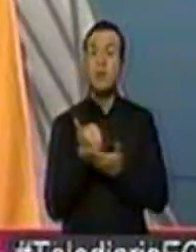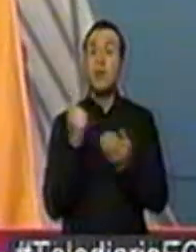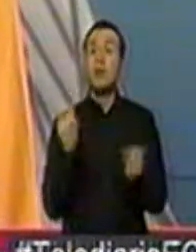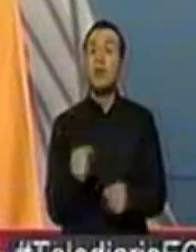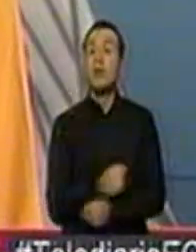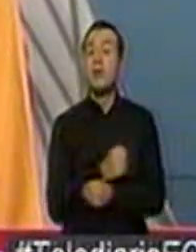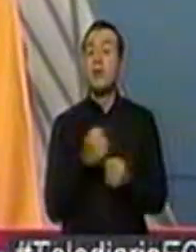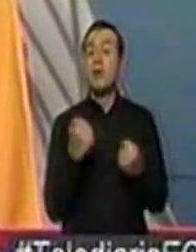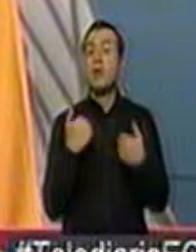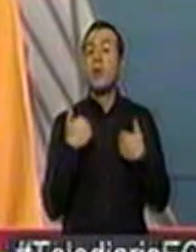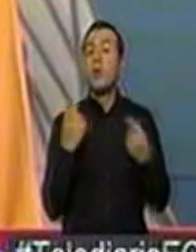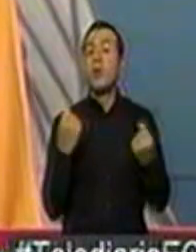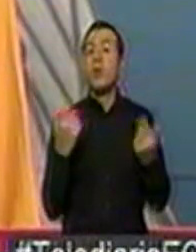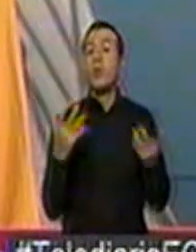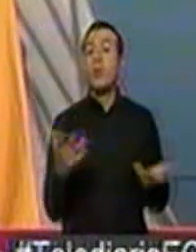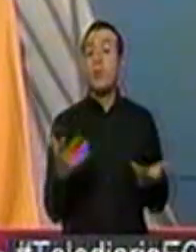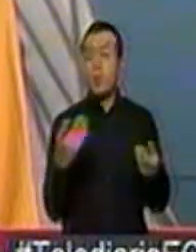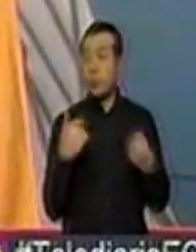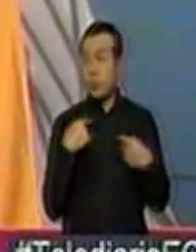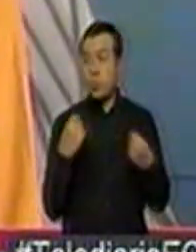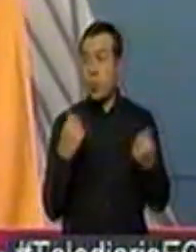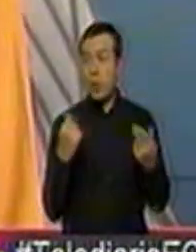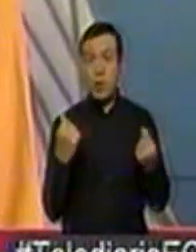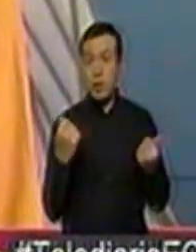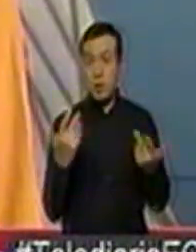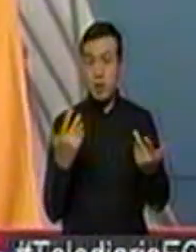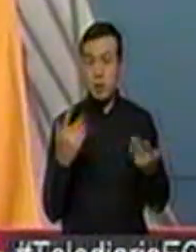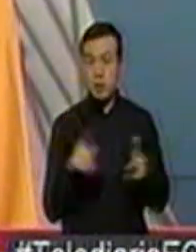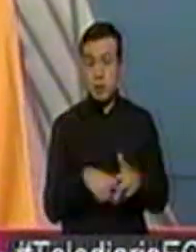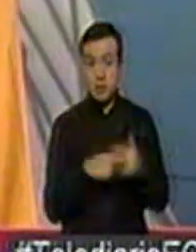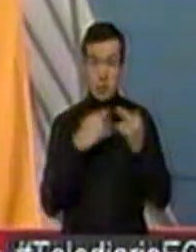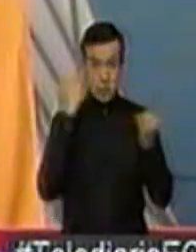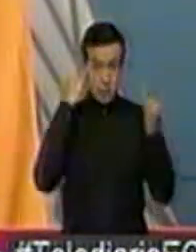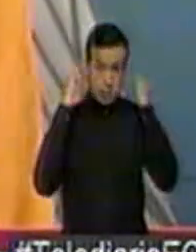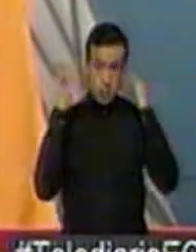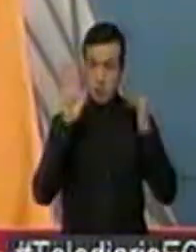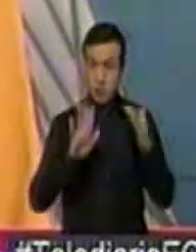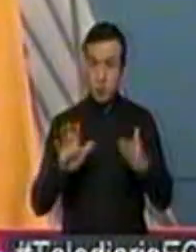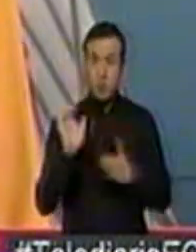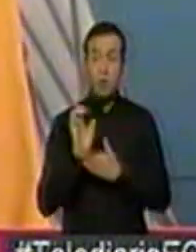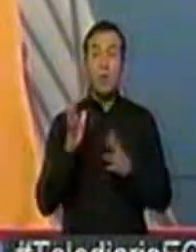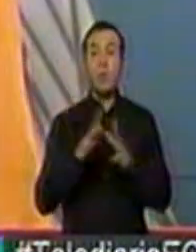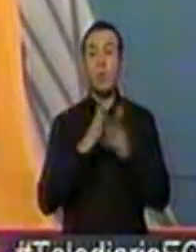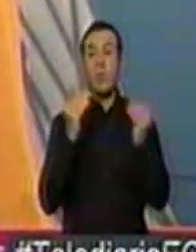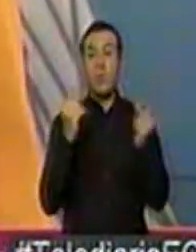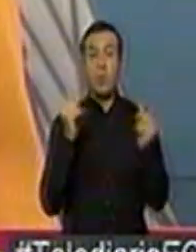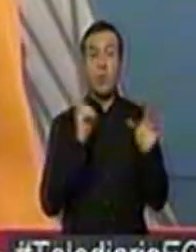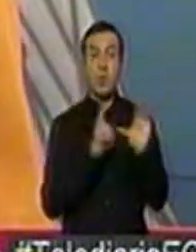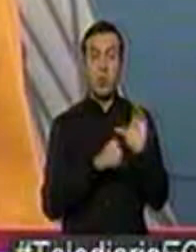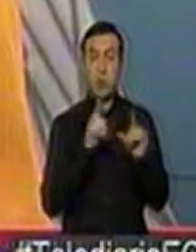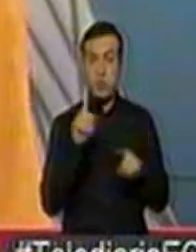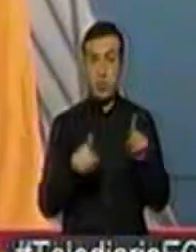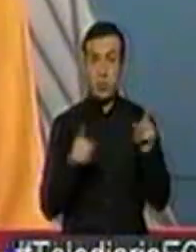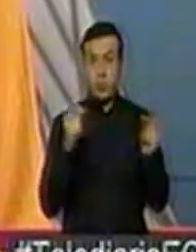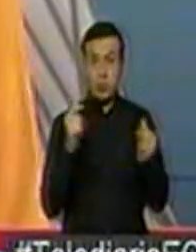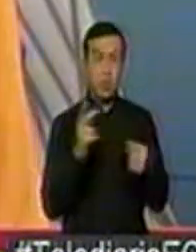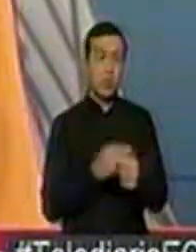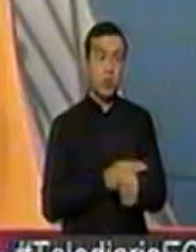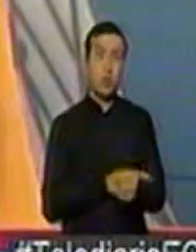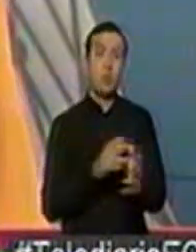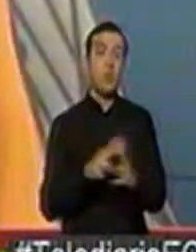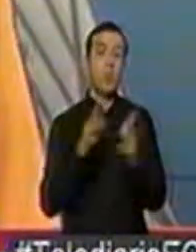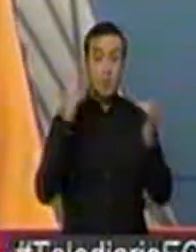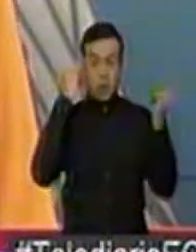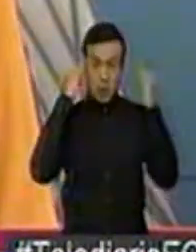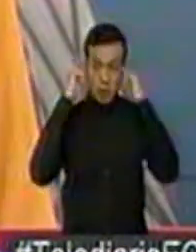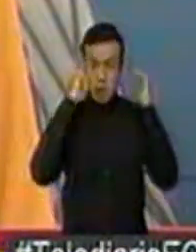de obtener los recursos para poder empezar esas ideas en nuestro país hay acumulación de capital a quienes tiene mucho dinero y a quienes tienen muchas